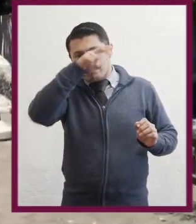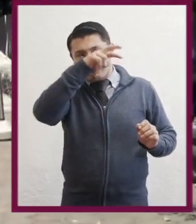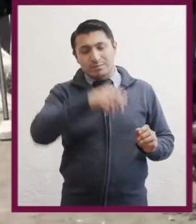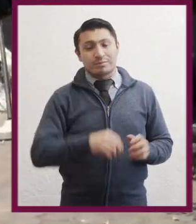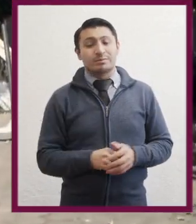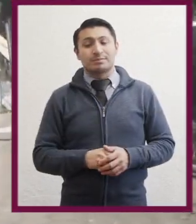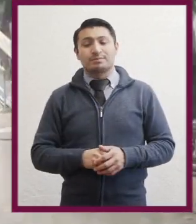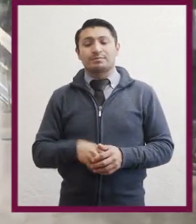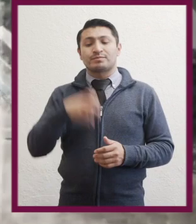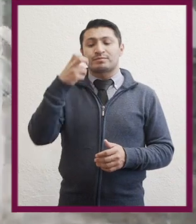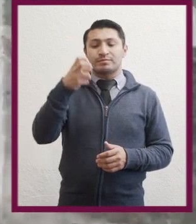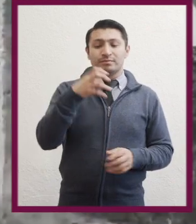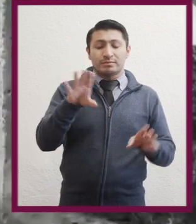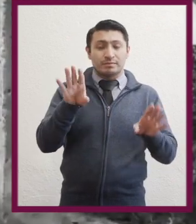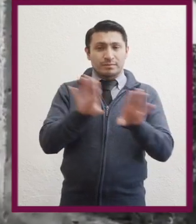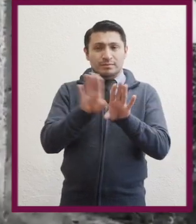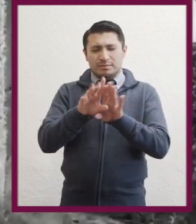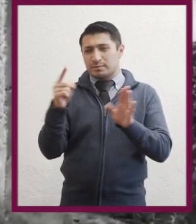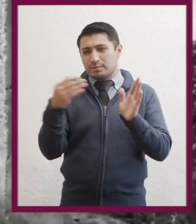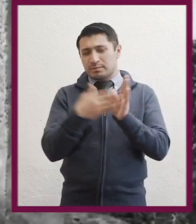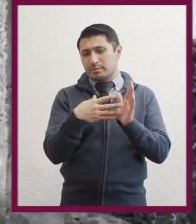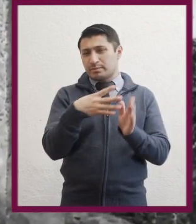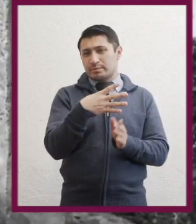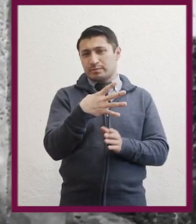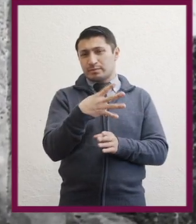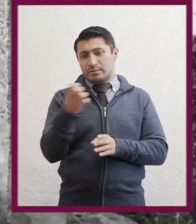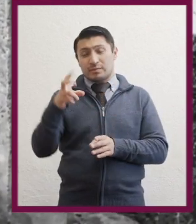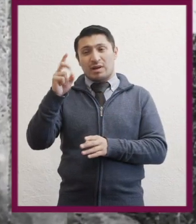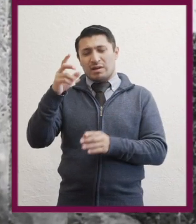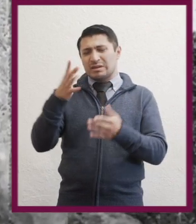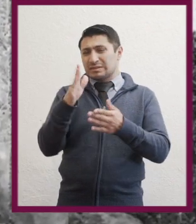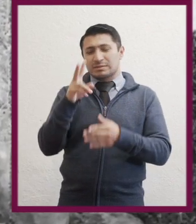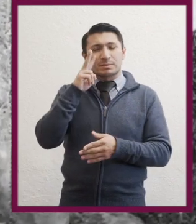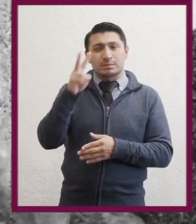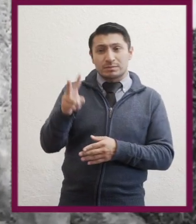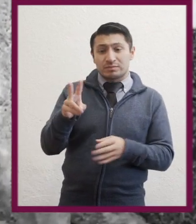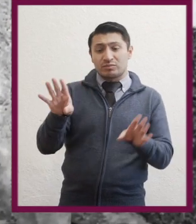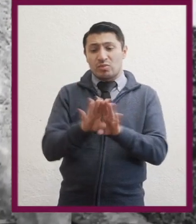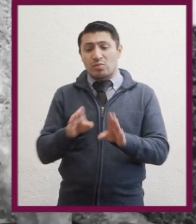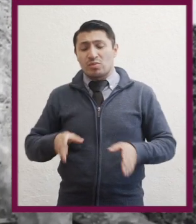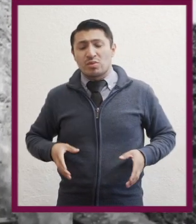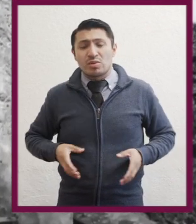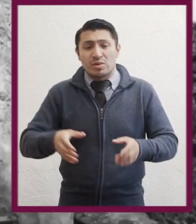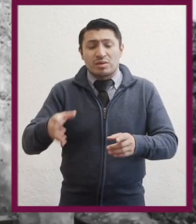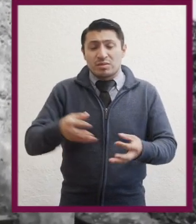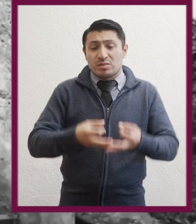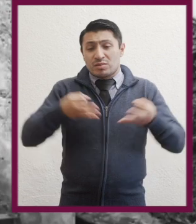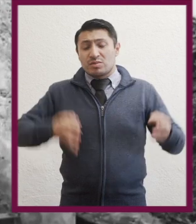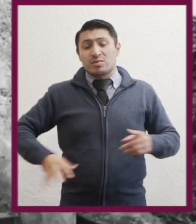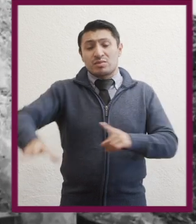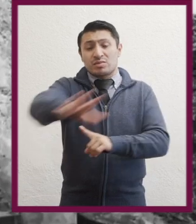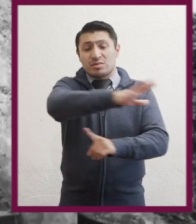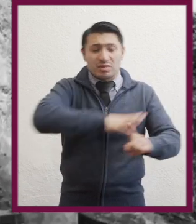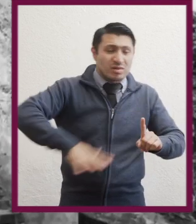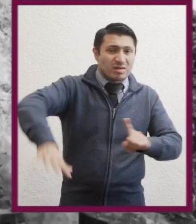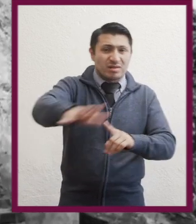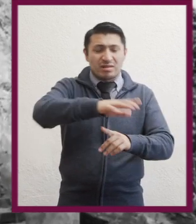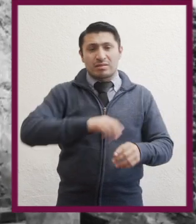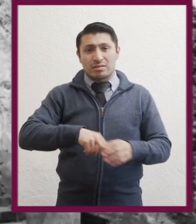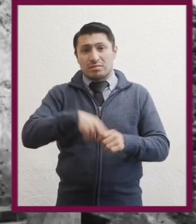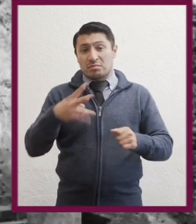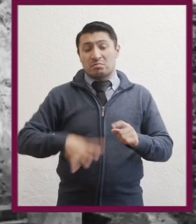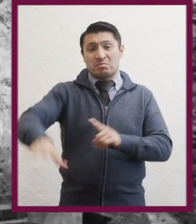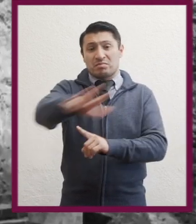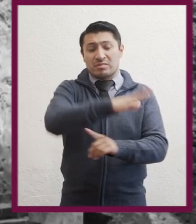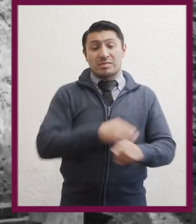escaleras. Este era su aspecto cerca de 1930, con caminos de tierra y espacios baldíos en los